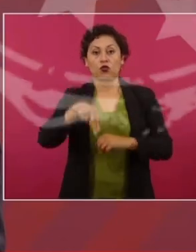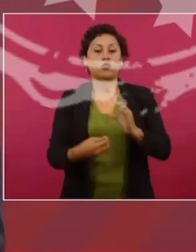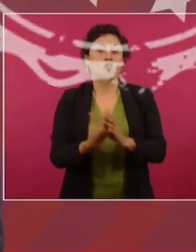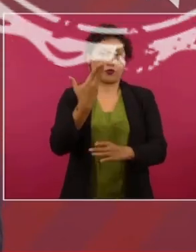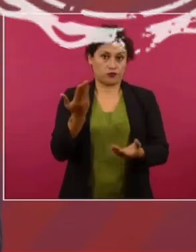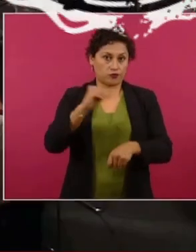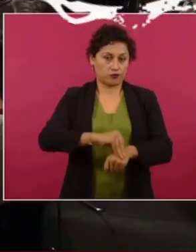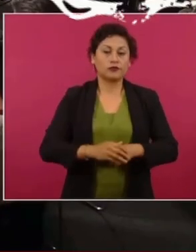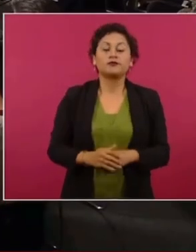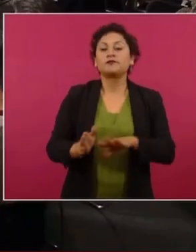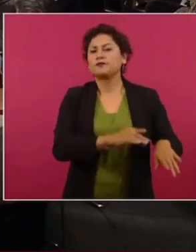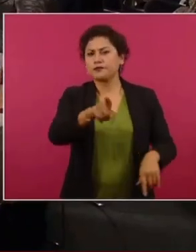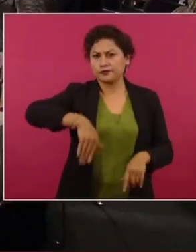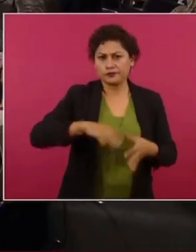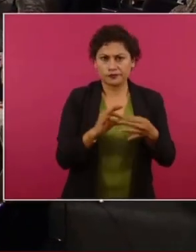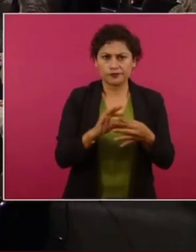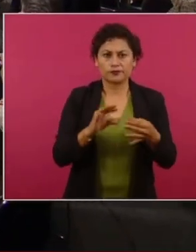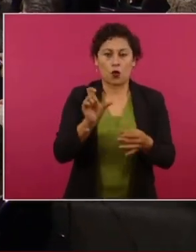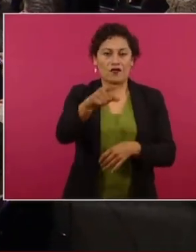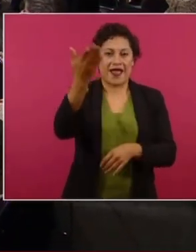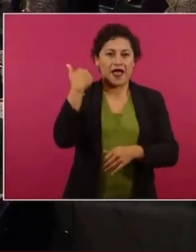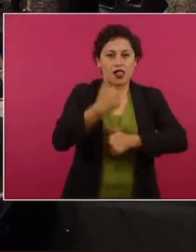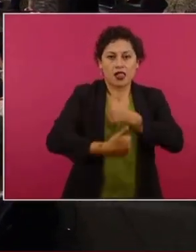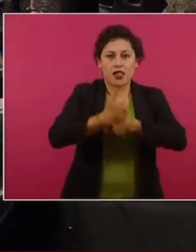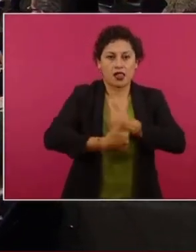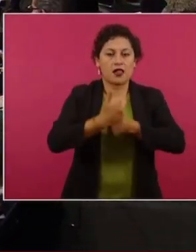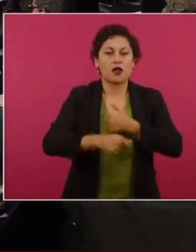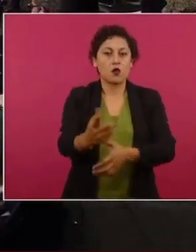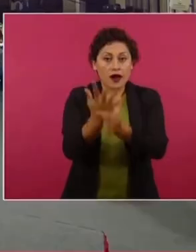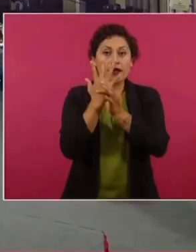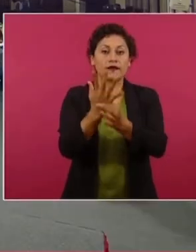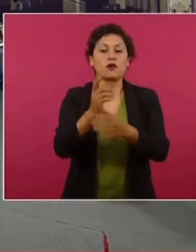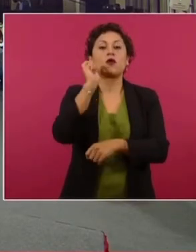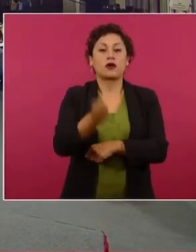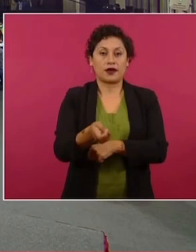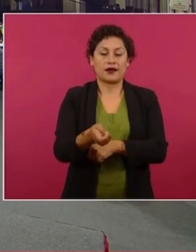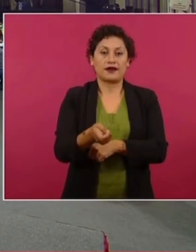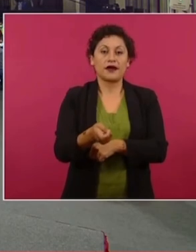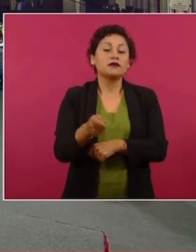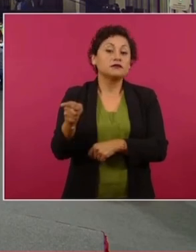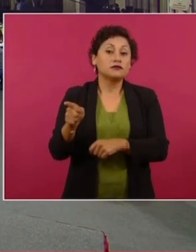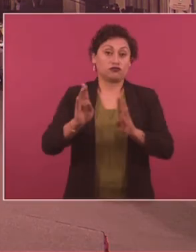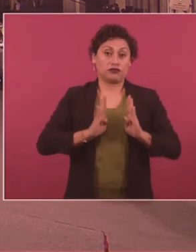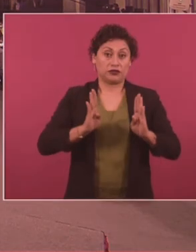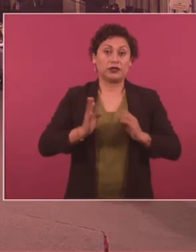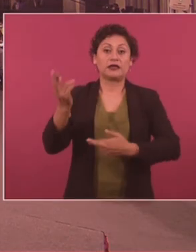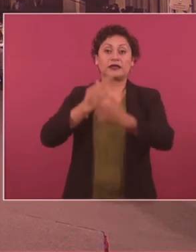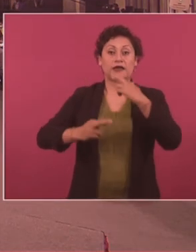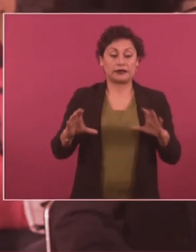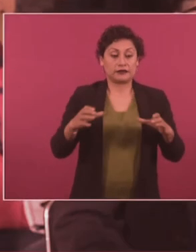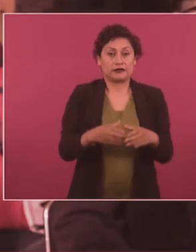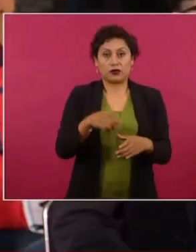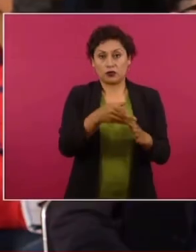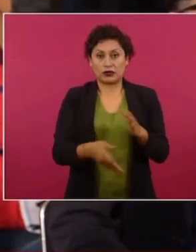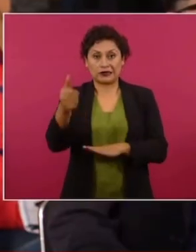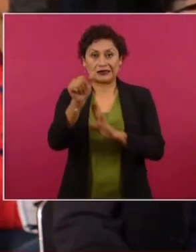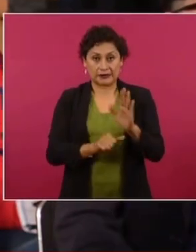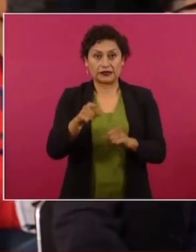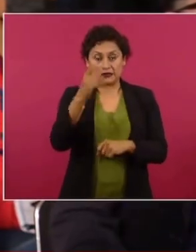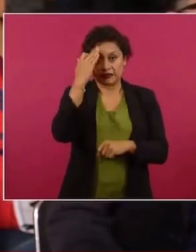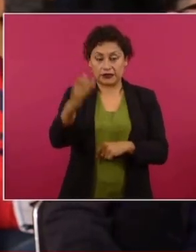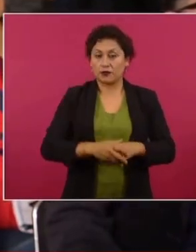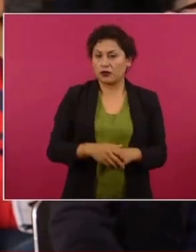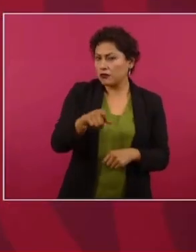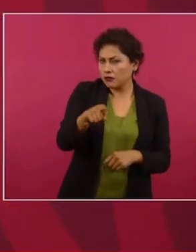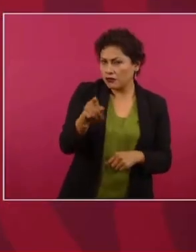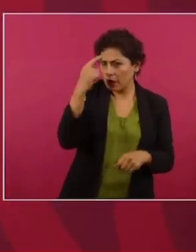En algún momento usted, presidente, mencionaba que incluso en campaña de llegar a la presidencia haría que regresaran las Fuerzas Armadas o el Ejército a los cuarteles y que eso le llevaría los primeros seis meses de su gobierno. ¿Cambió usted